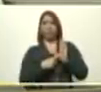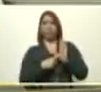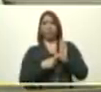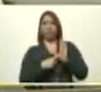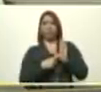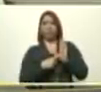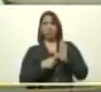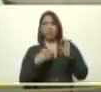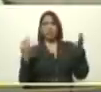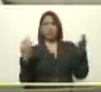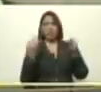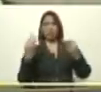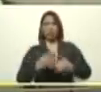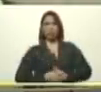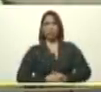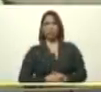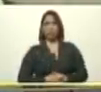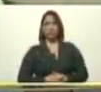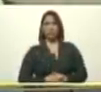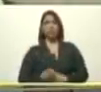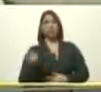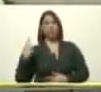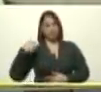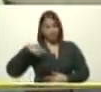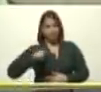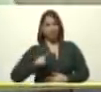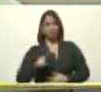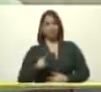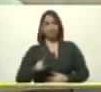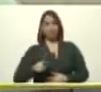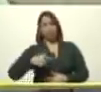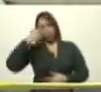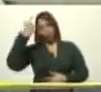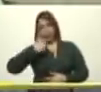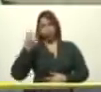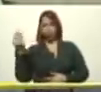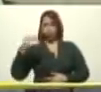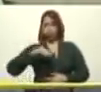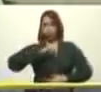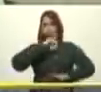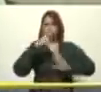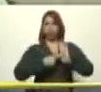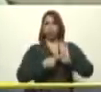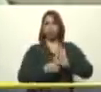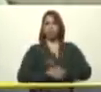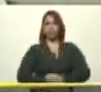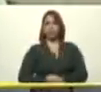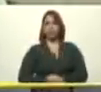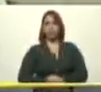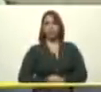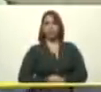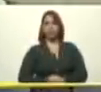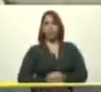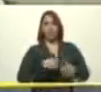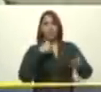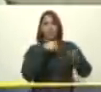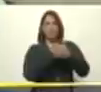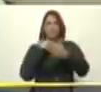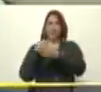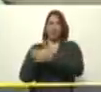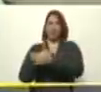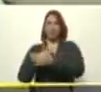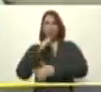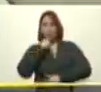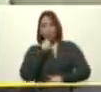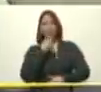seguros y tenemos la certeza más absoluta que de esta batalla 'rusia